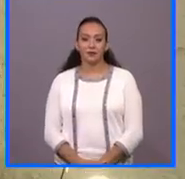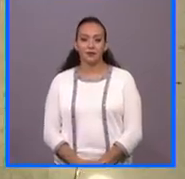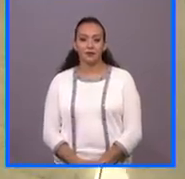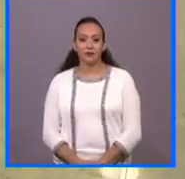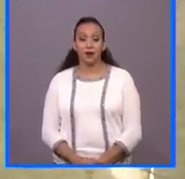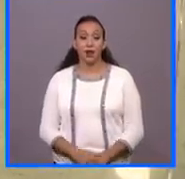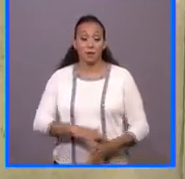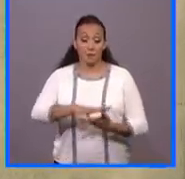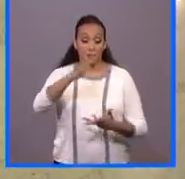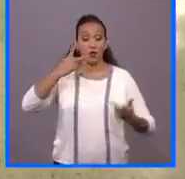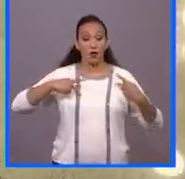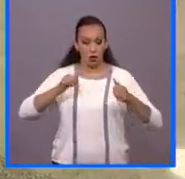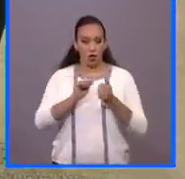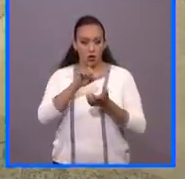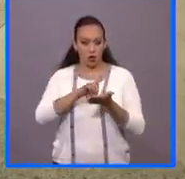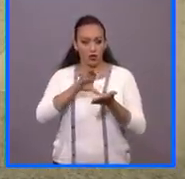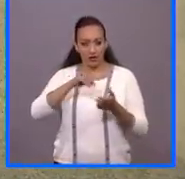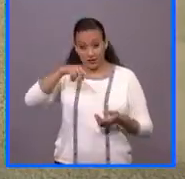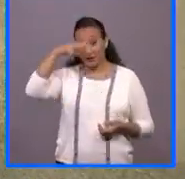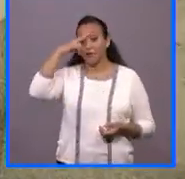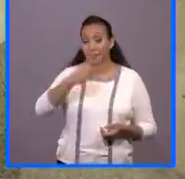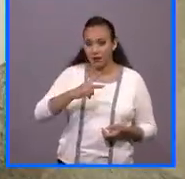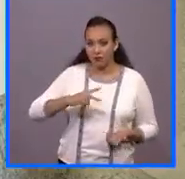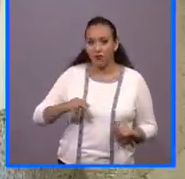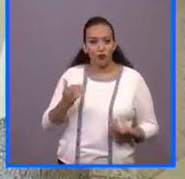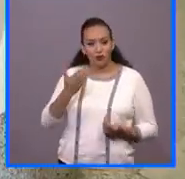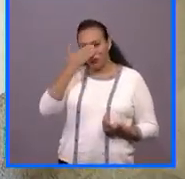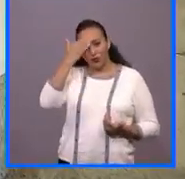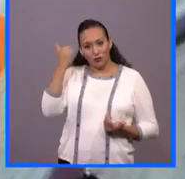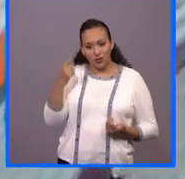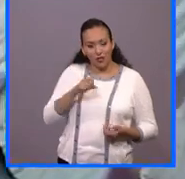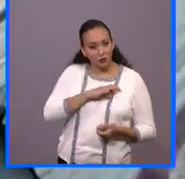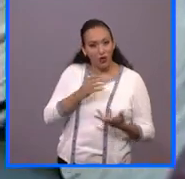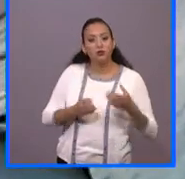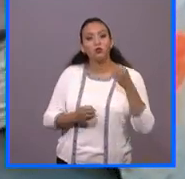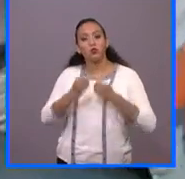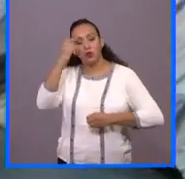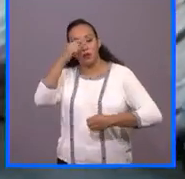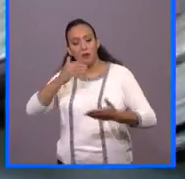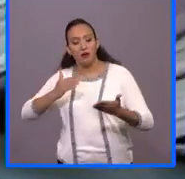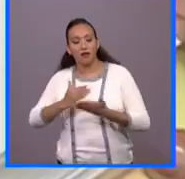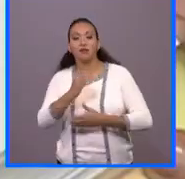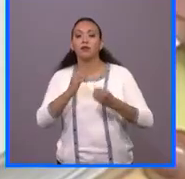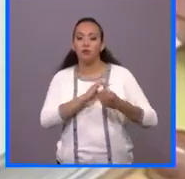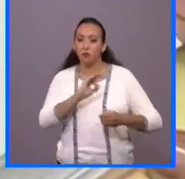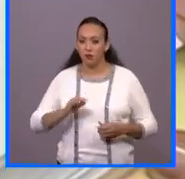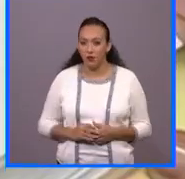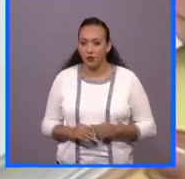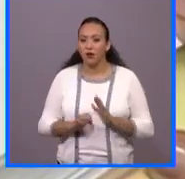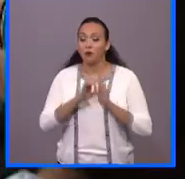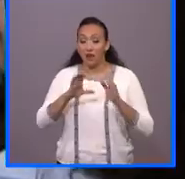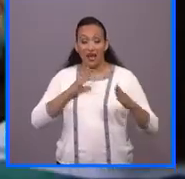La mayoría de las personas con discapacidad en México desconocen que puedan llevar a cabo un juicio para acceder a la justicia cuando